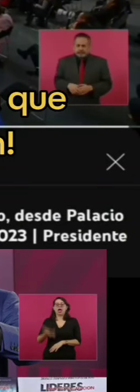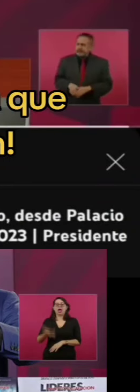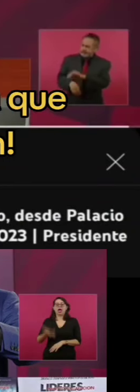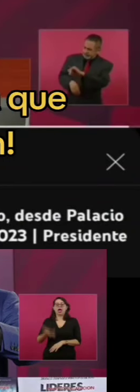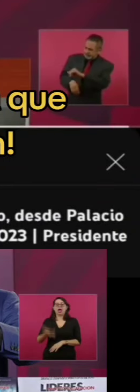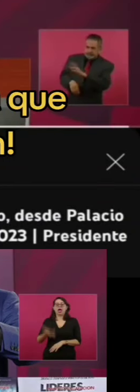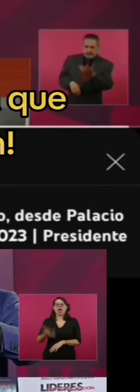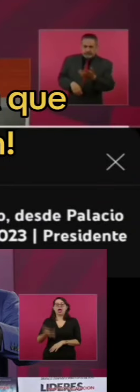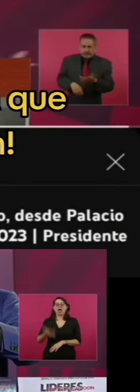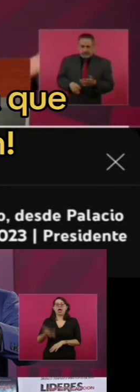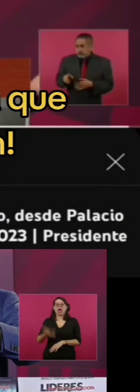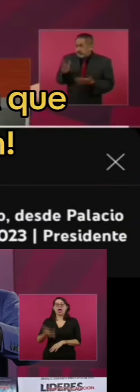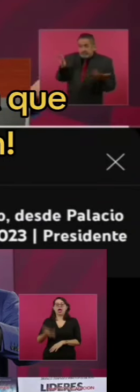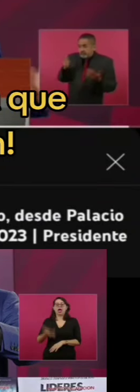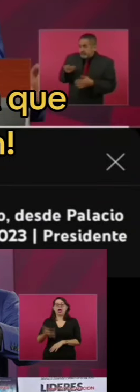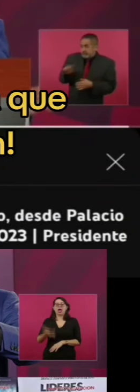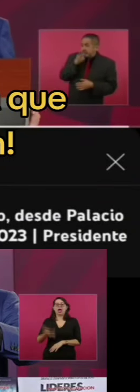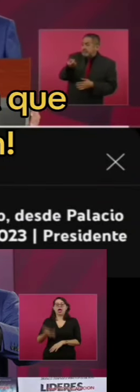pero hay que ver si ellos dicen que no, pues